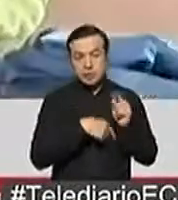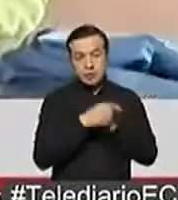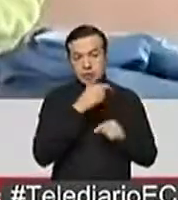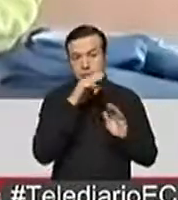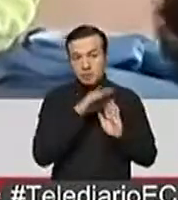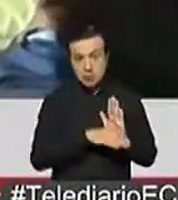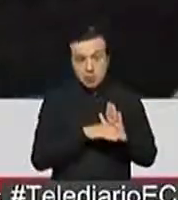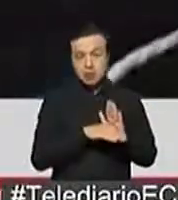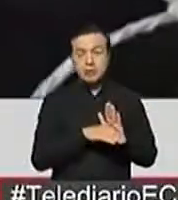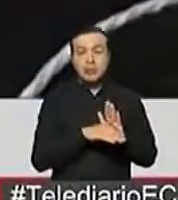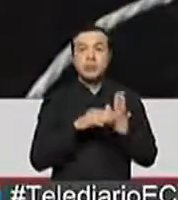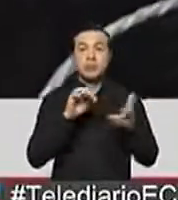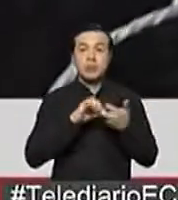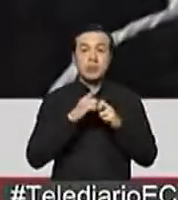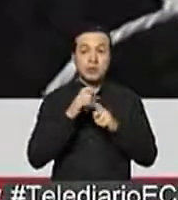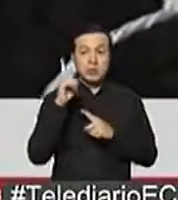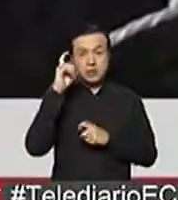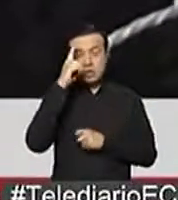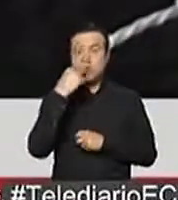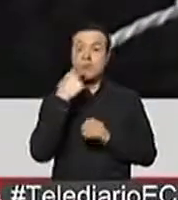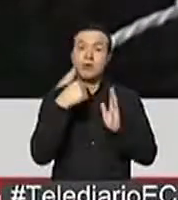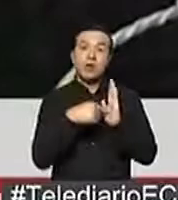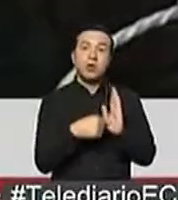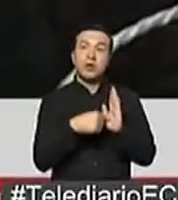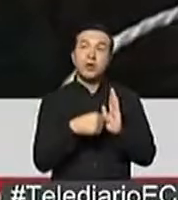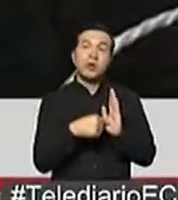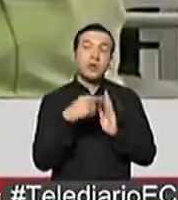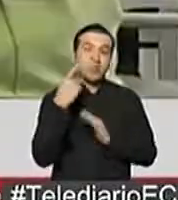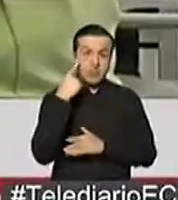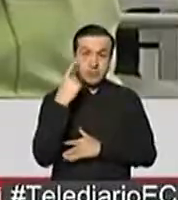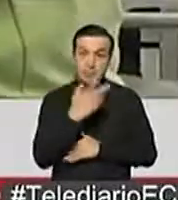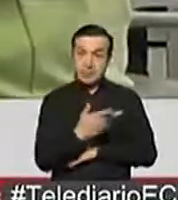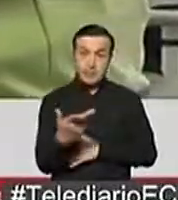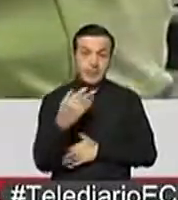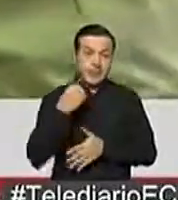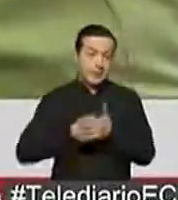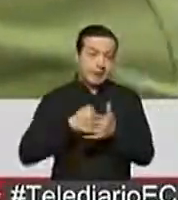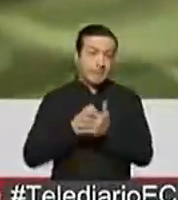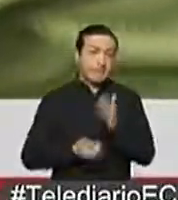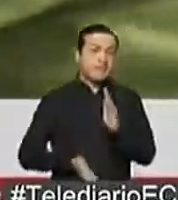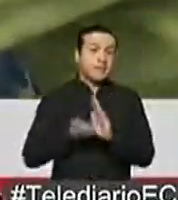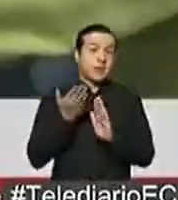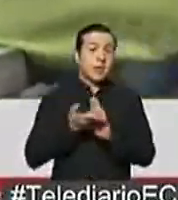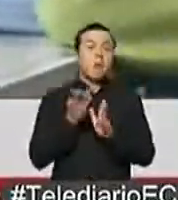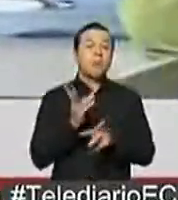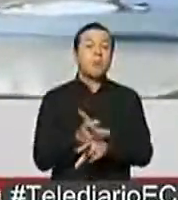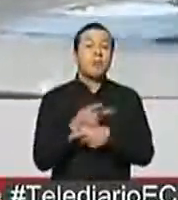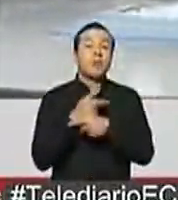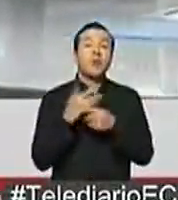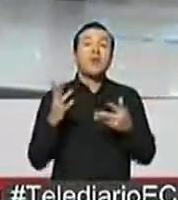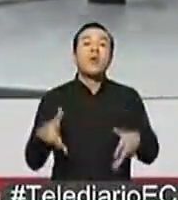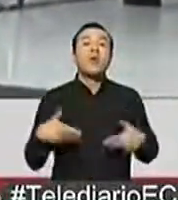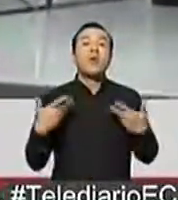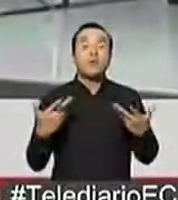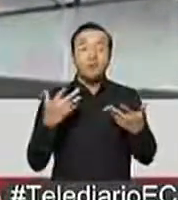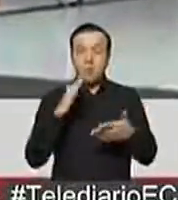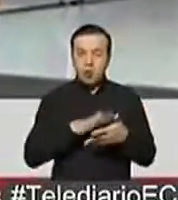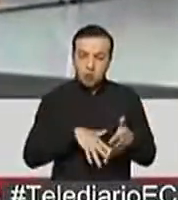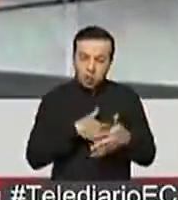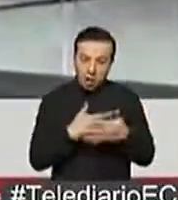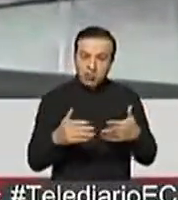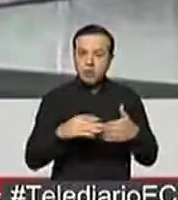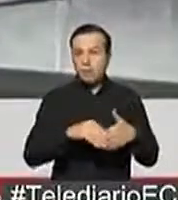globales. Para paliar esta situación, por ejemplo, en el caso de esta actividad, el reto es aumentar la productividad a través de la flexibilización